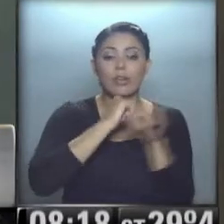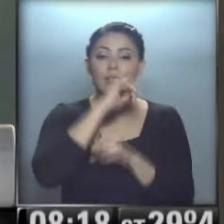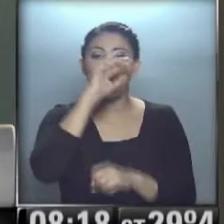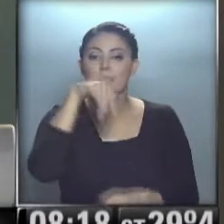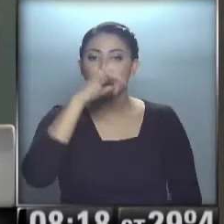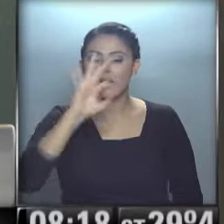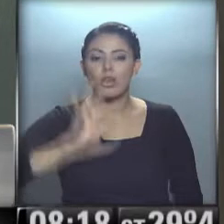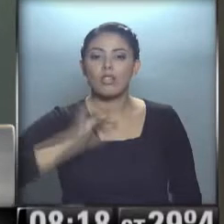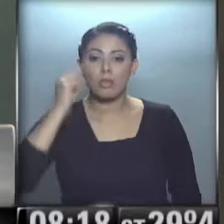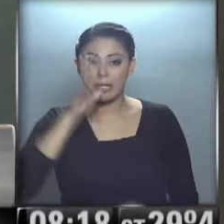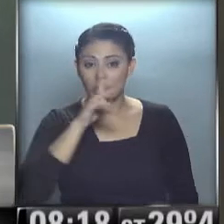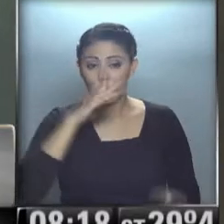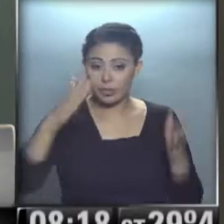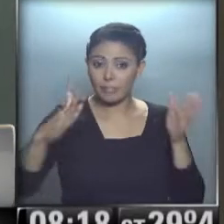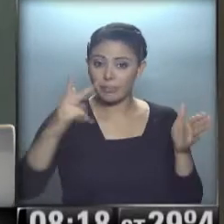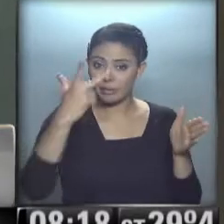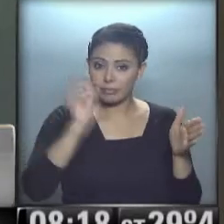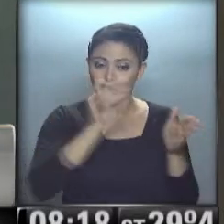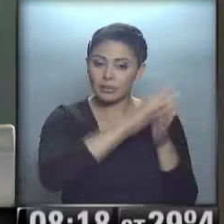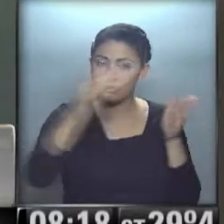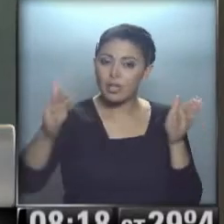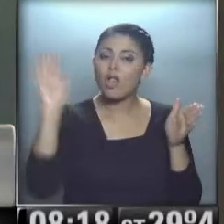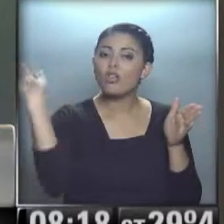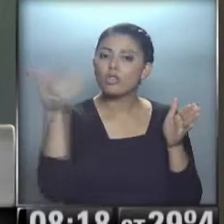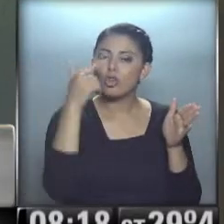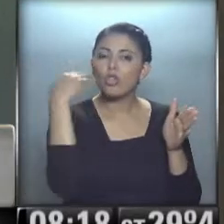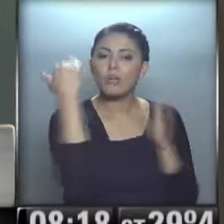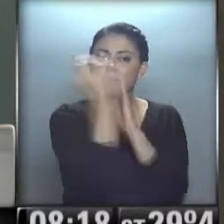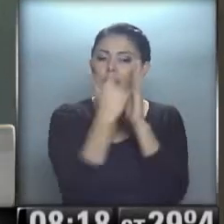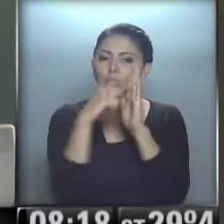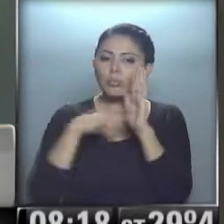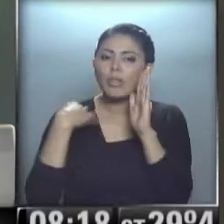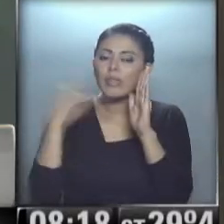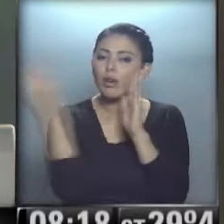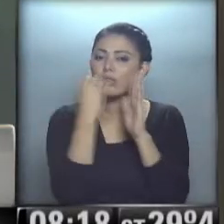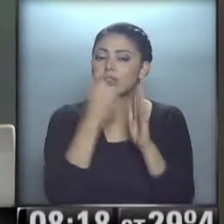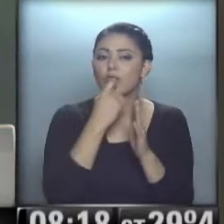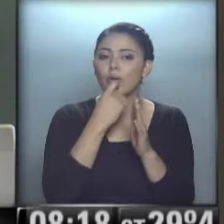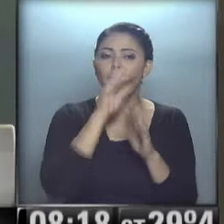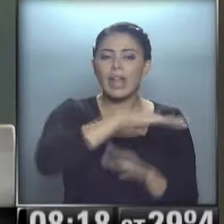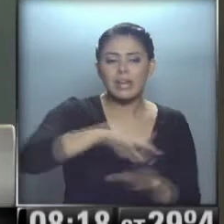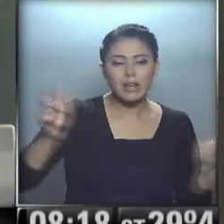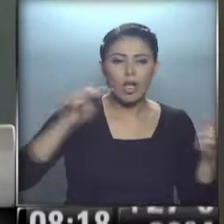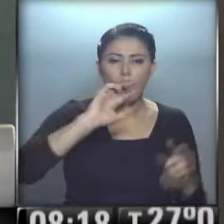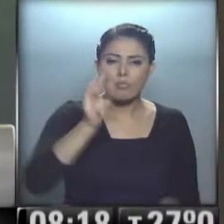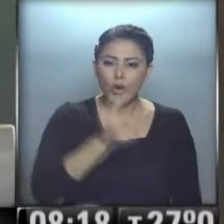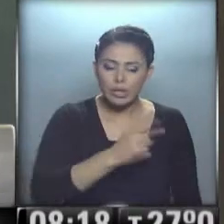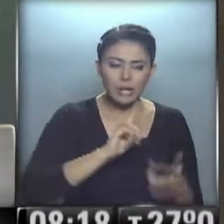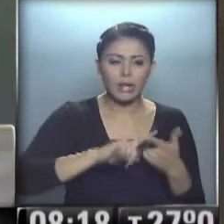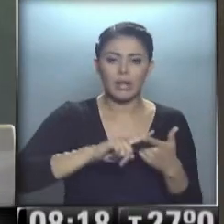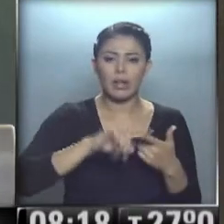año 2014, las metas que tienen que ver con reducción de mortalidad infantil, reducción de mortalidad